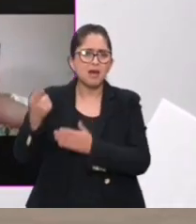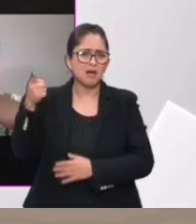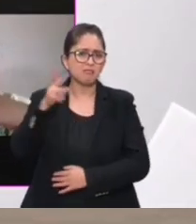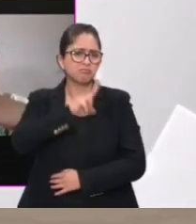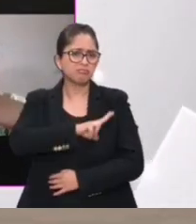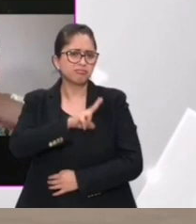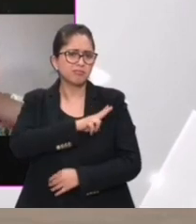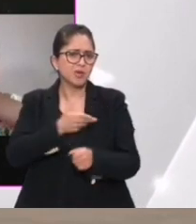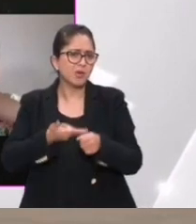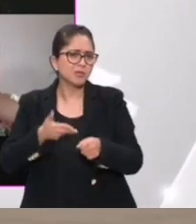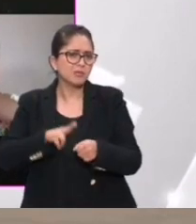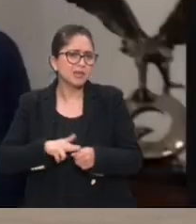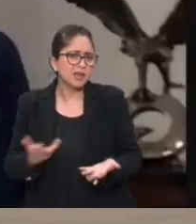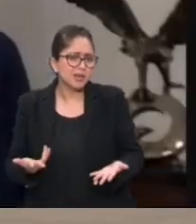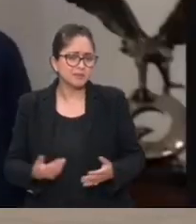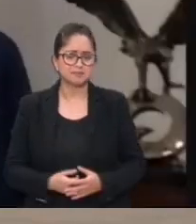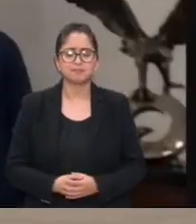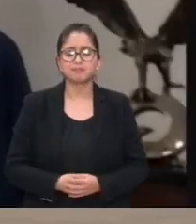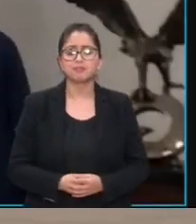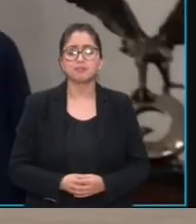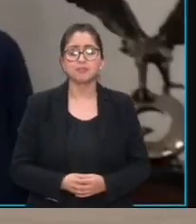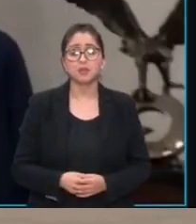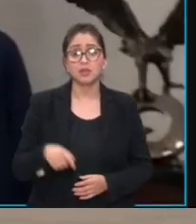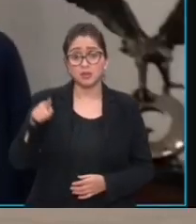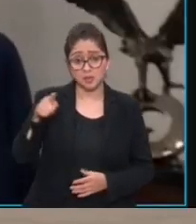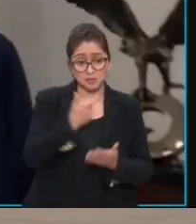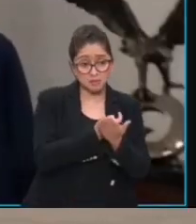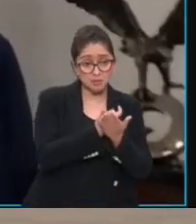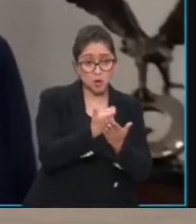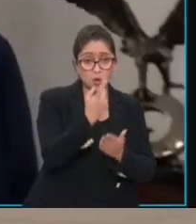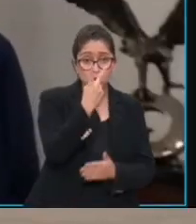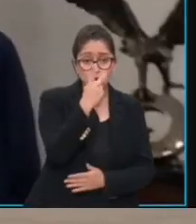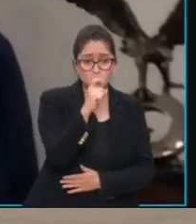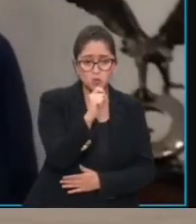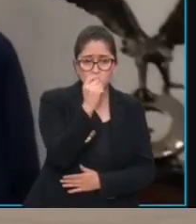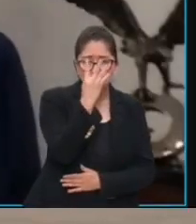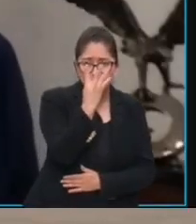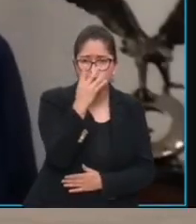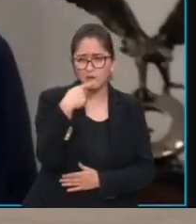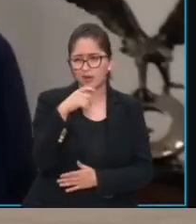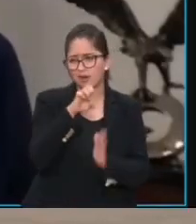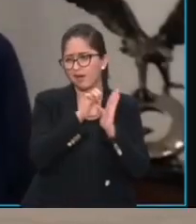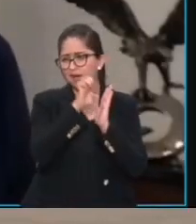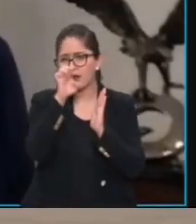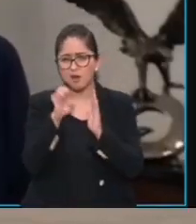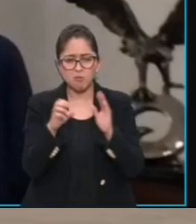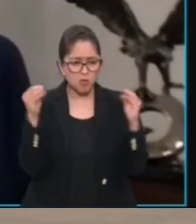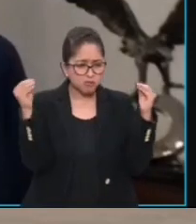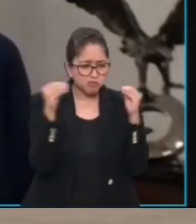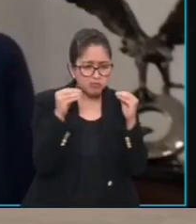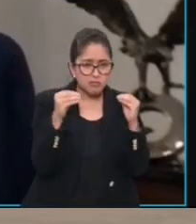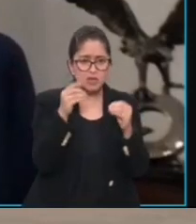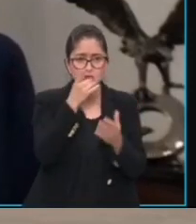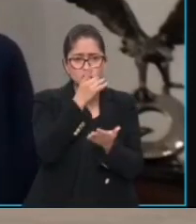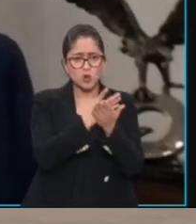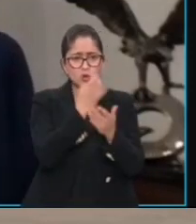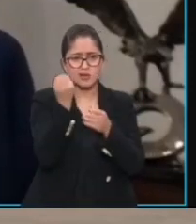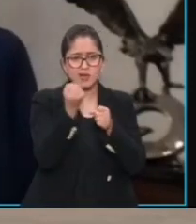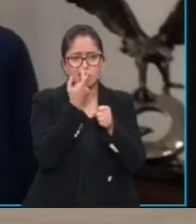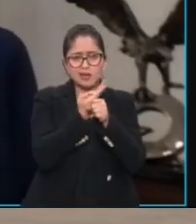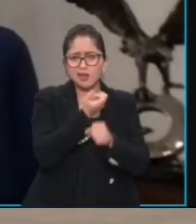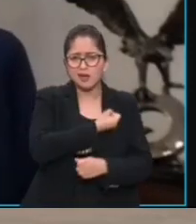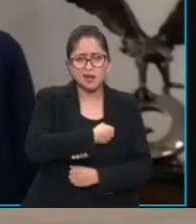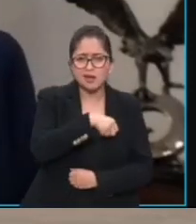público, se dedica apenas el 2.4%. La gente está pensando, cuando hace un debate, solamente la Secretaría de Salud, Luisa. Estamos hablando